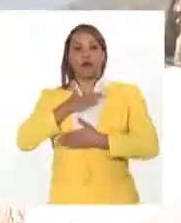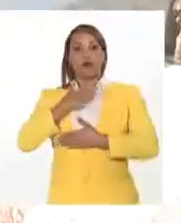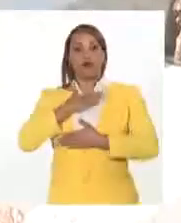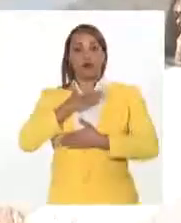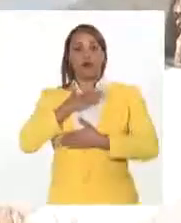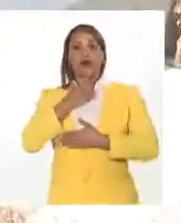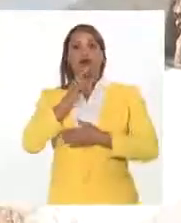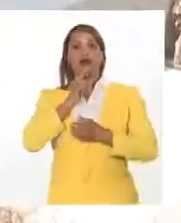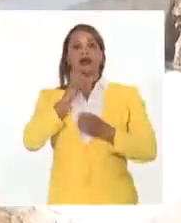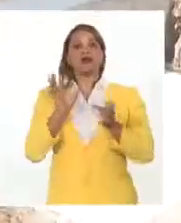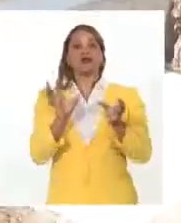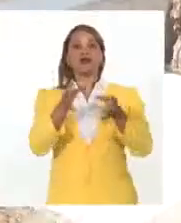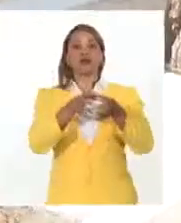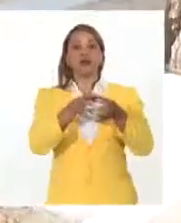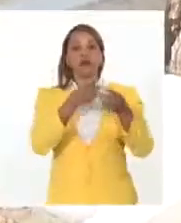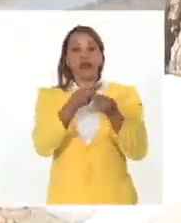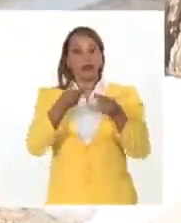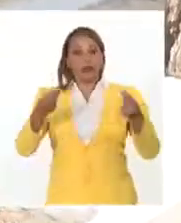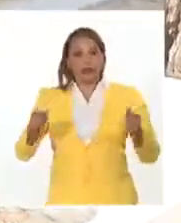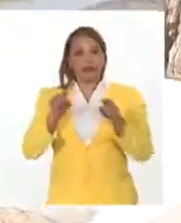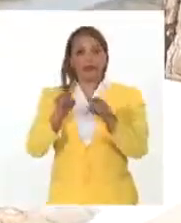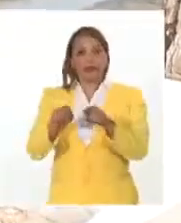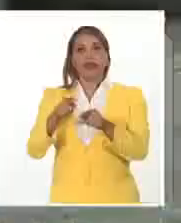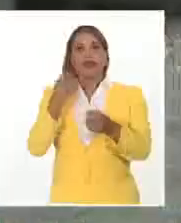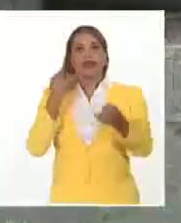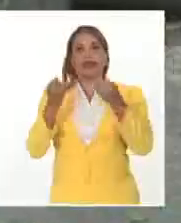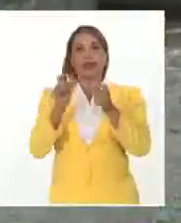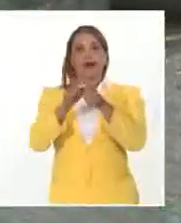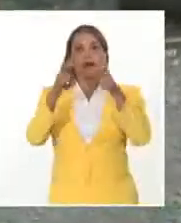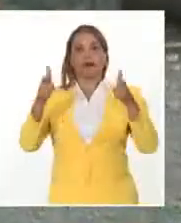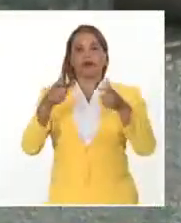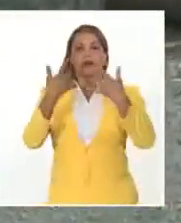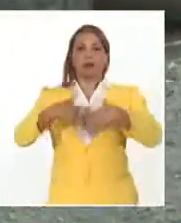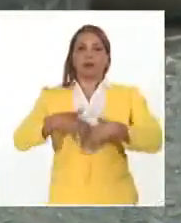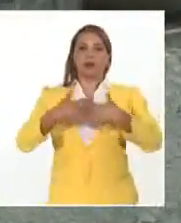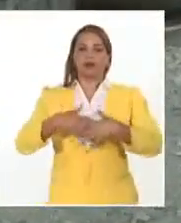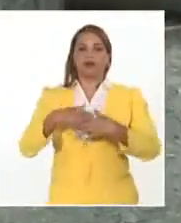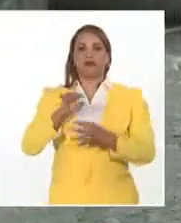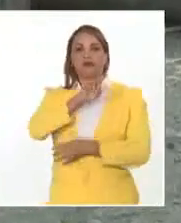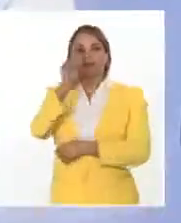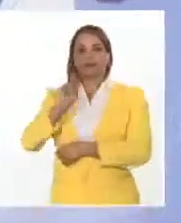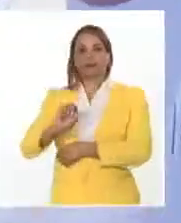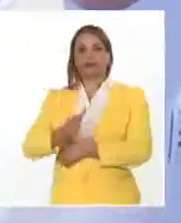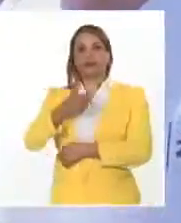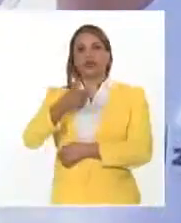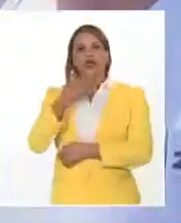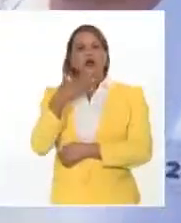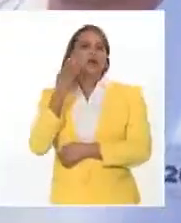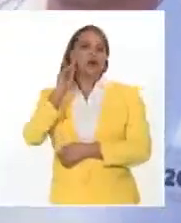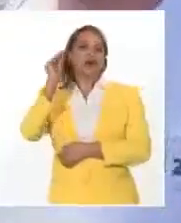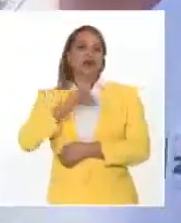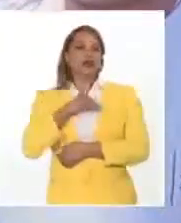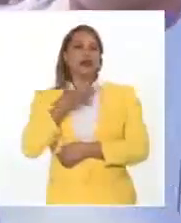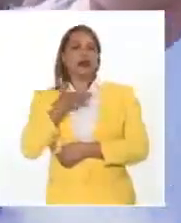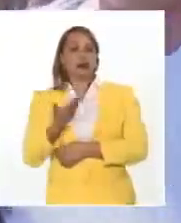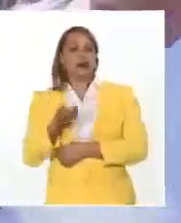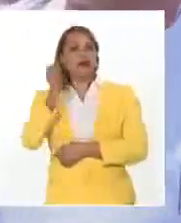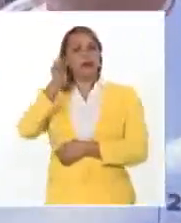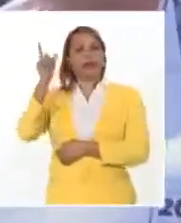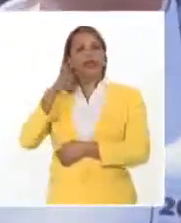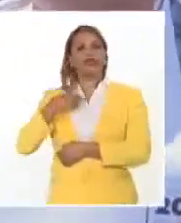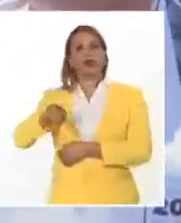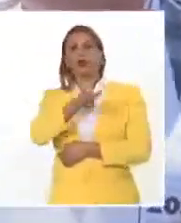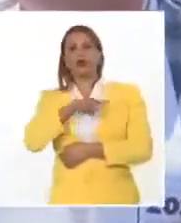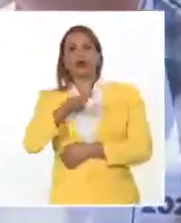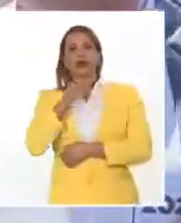se distingue hoy por la diversificación de sus producciones. Porque si sabemos que hay cosas como estas que pueden ya sirven, son experiencias